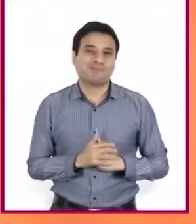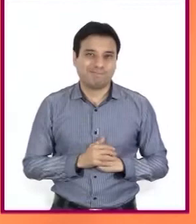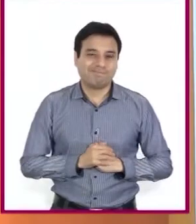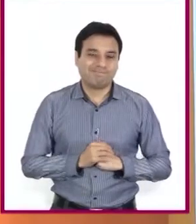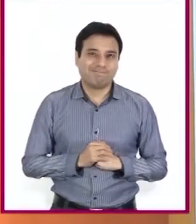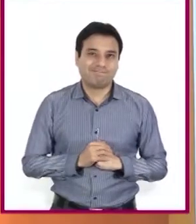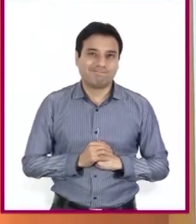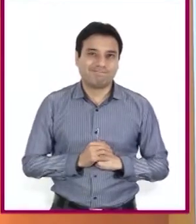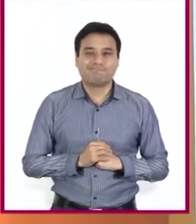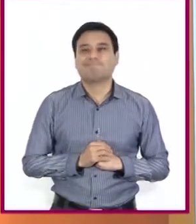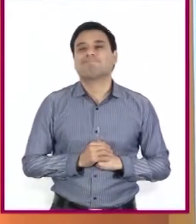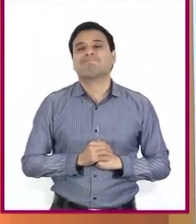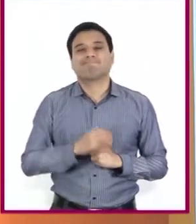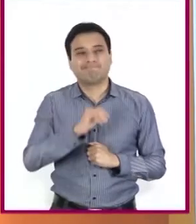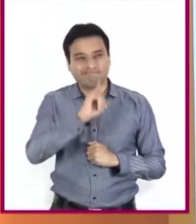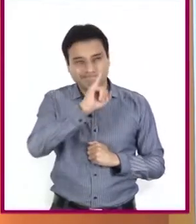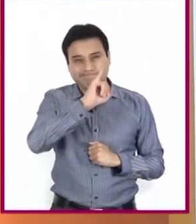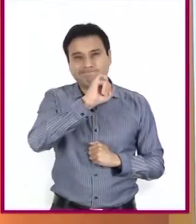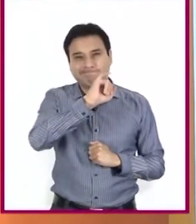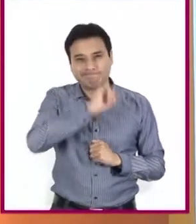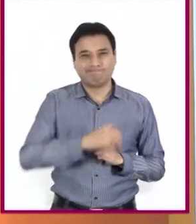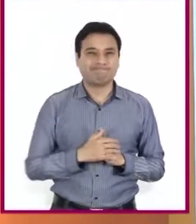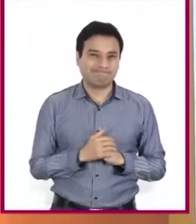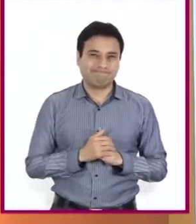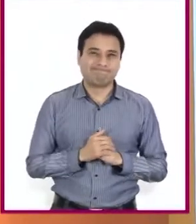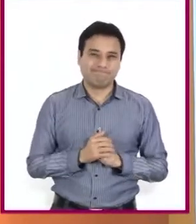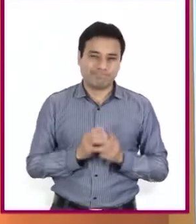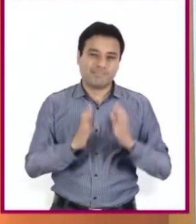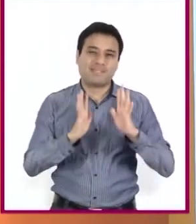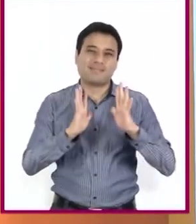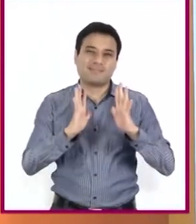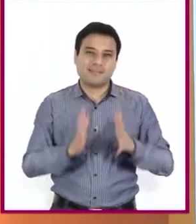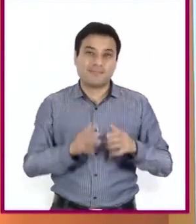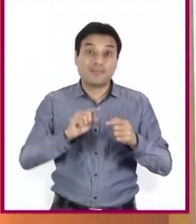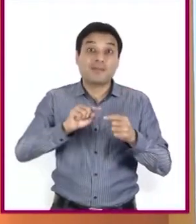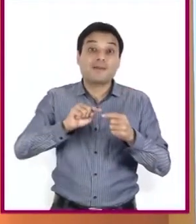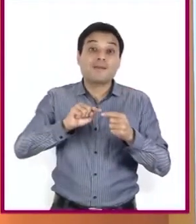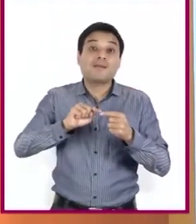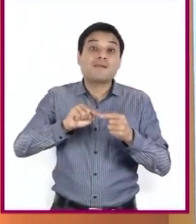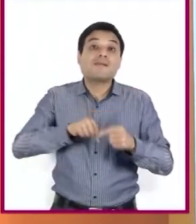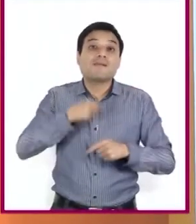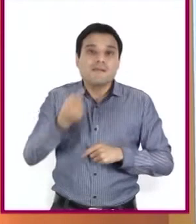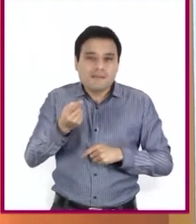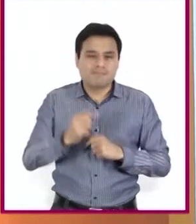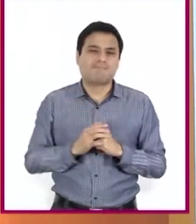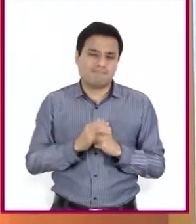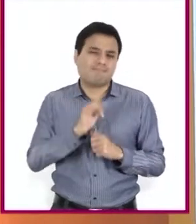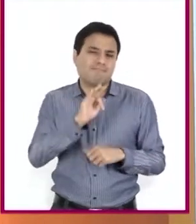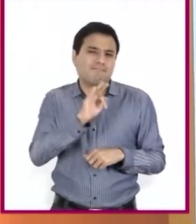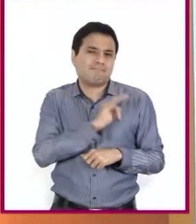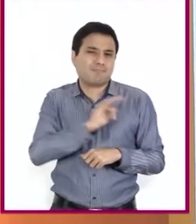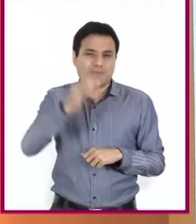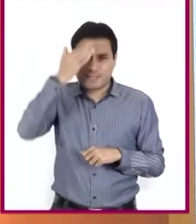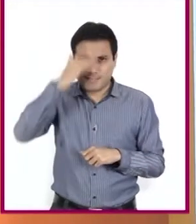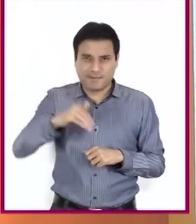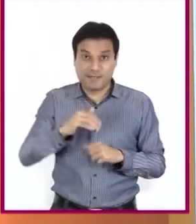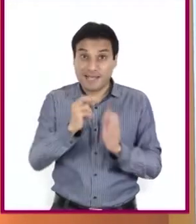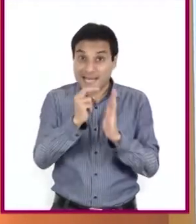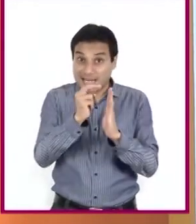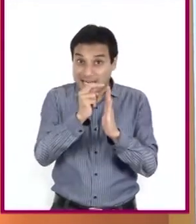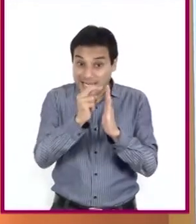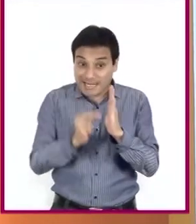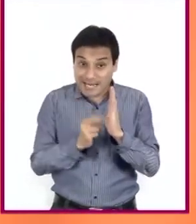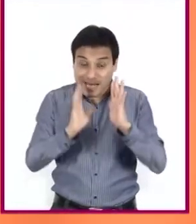cubos. Claro, maestra. Podemos saber qué figura sigue una vez que se establece la regla matemática de